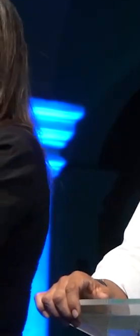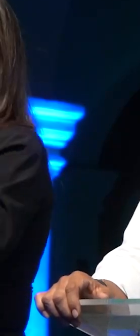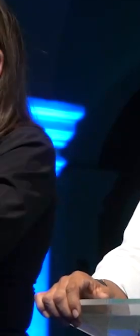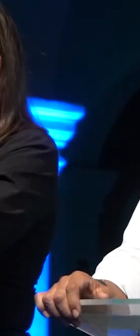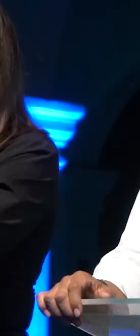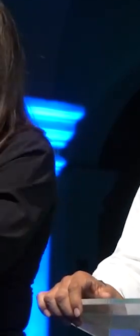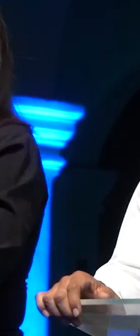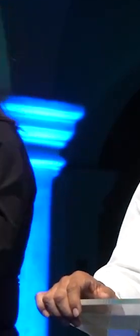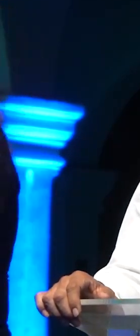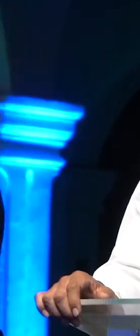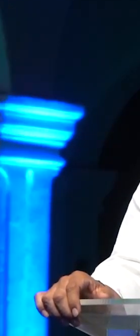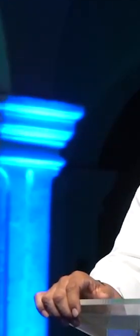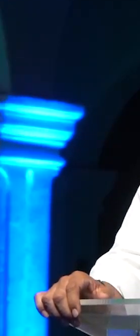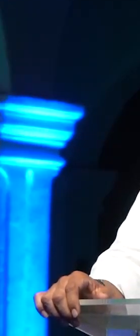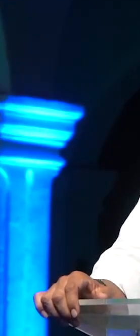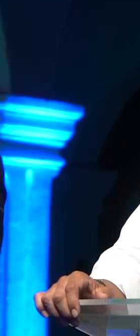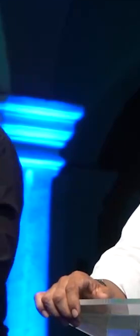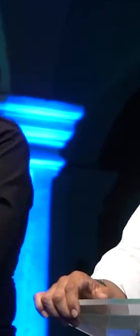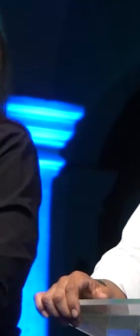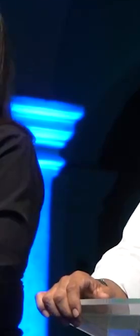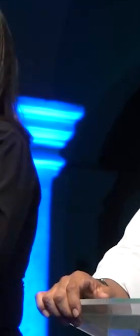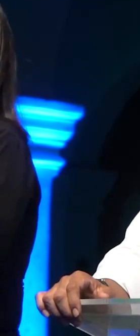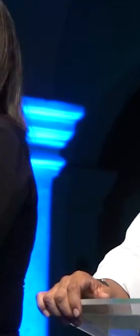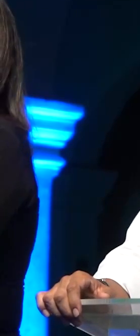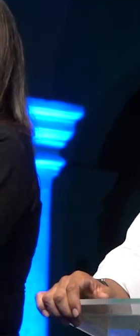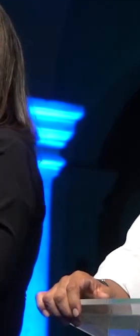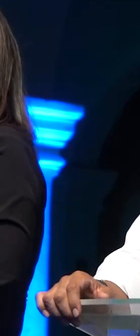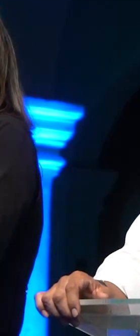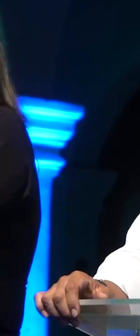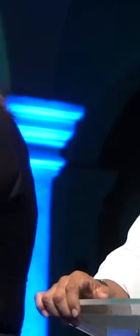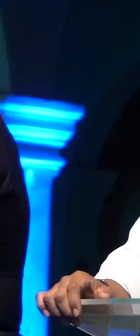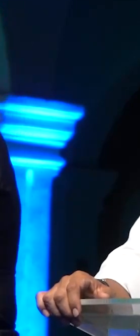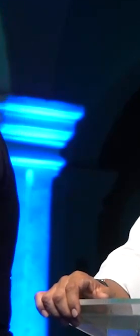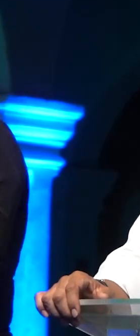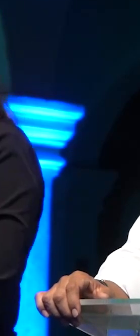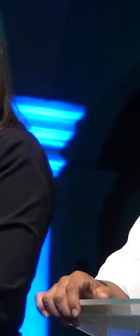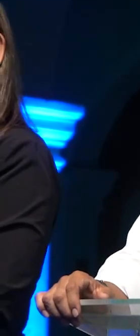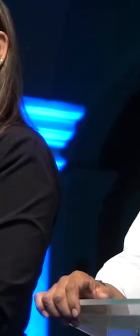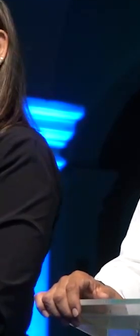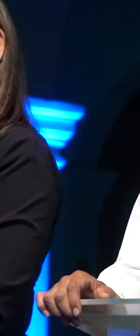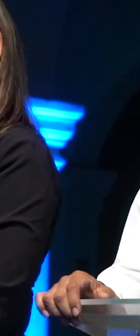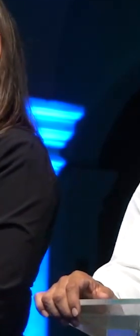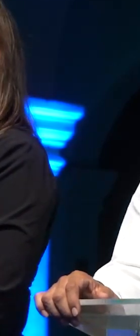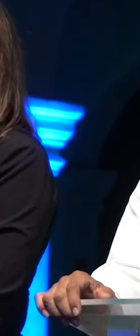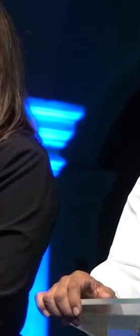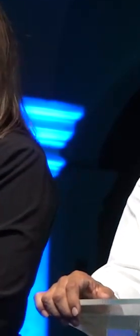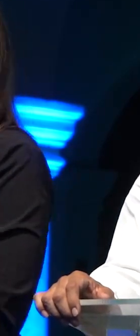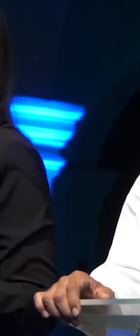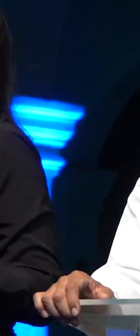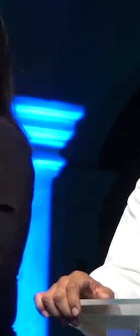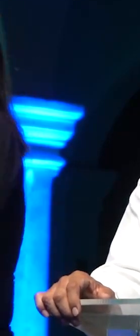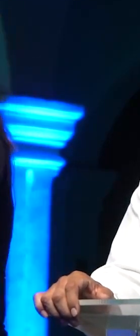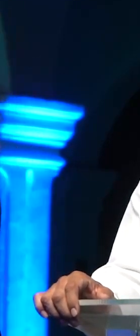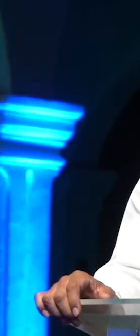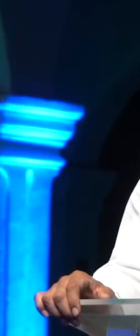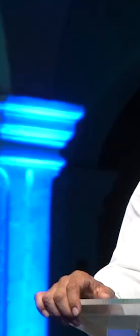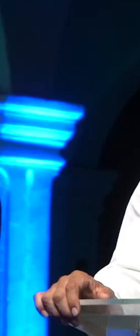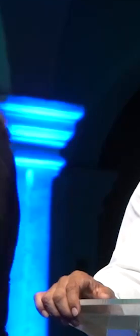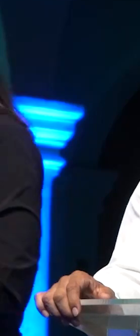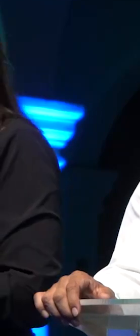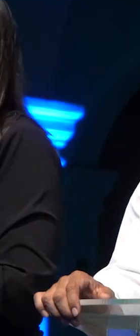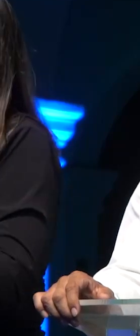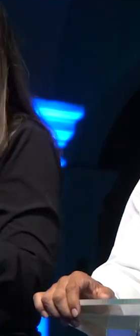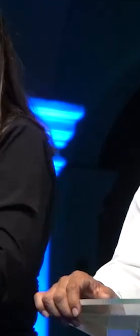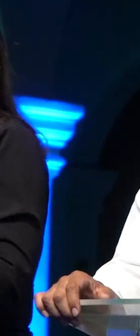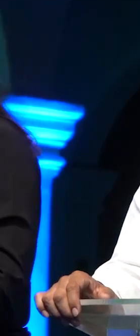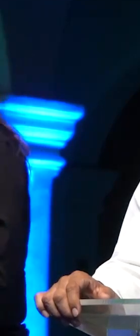carta con la profesora Andrea Cardoso donde le decíamos que el Magdalena tiene que estar en lo que llama el gobierno el corredor de la vida porque el carbón salió por aquí y